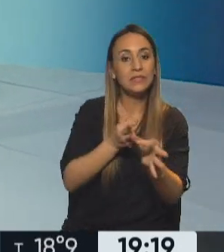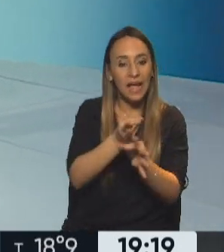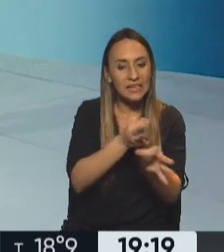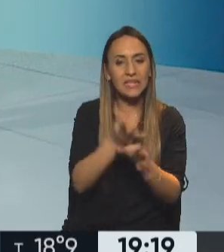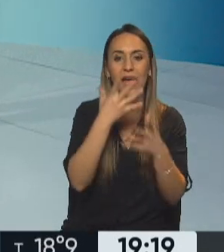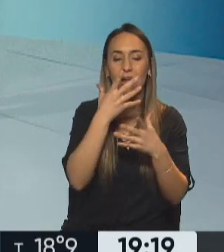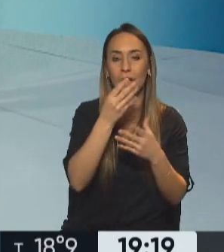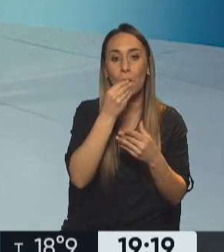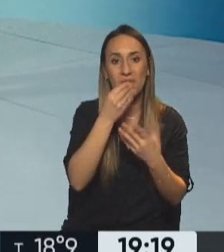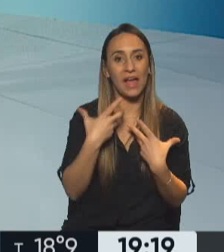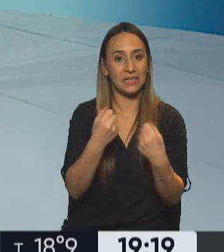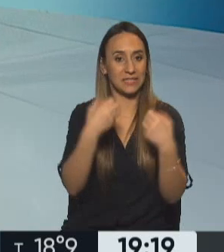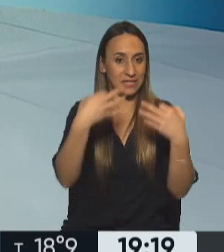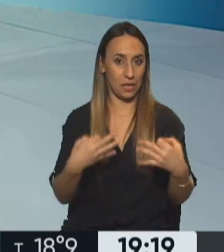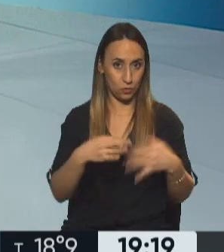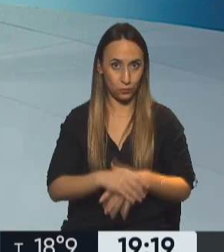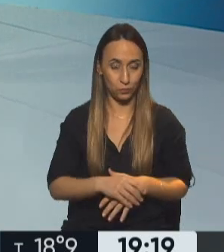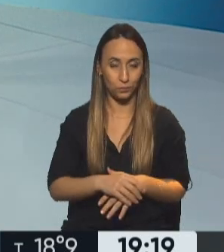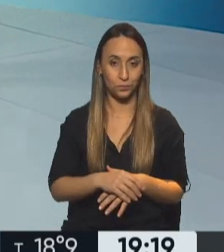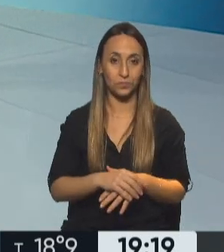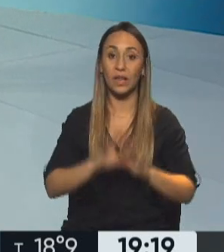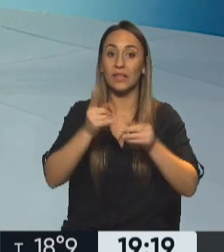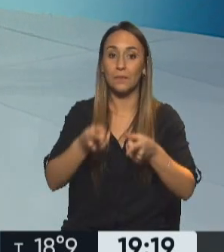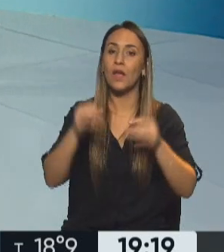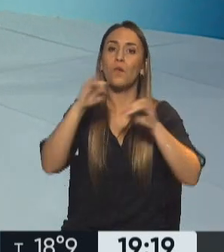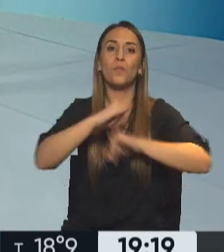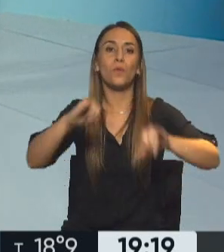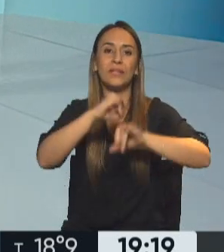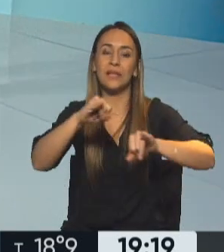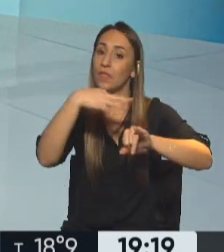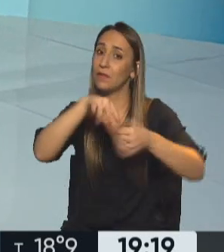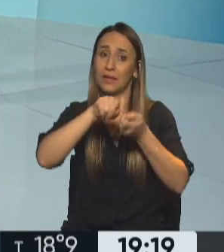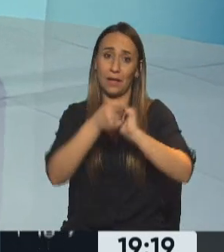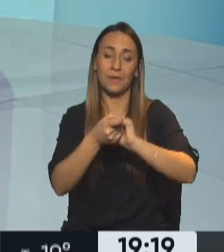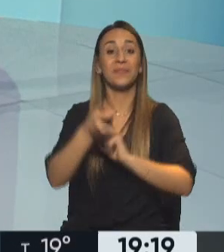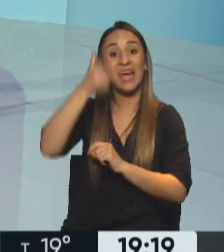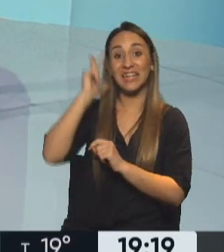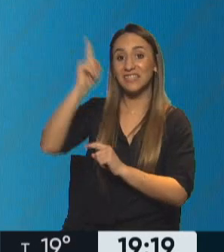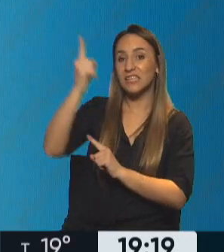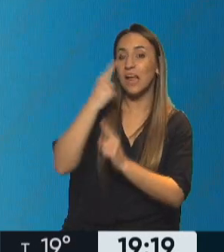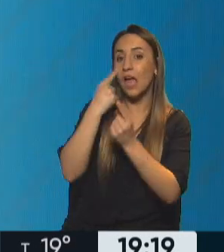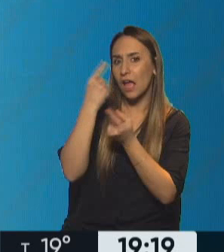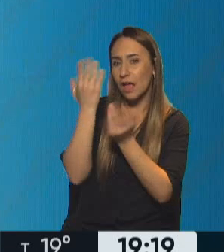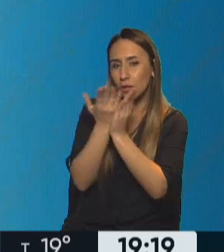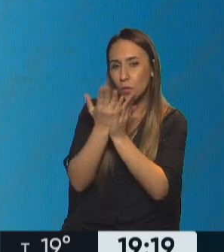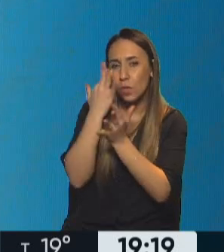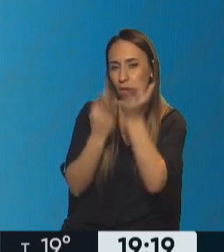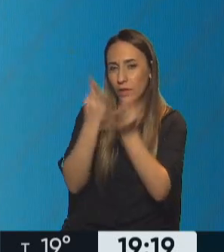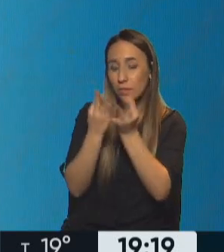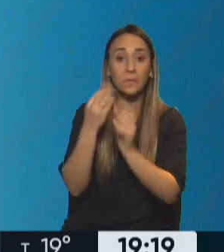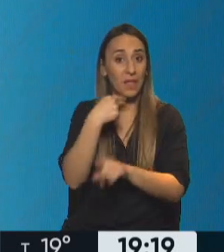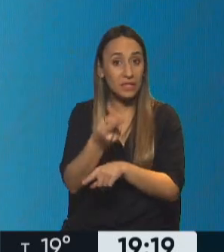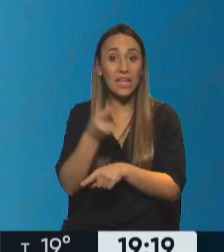haber la regulación en la publicidad. ¿Sabés que hay estudios hechos, por ejemplo, en Chile, Sí. que muestran que los chicos